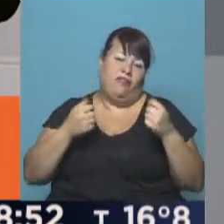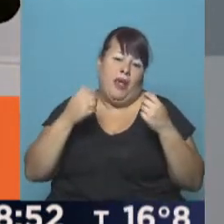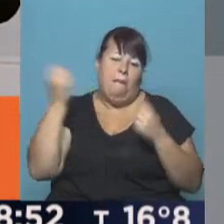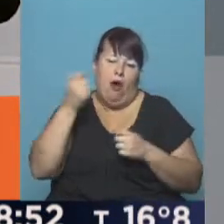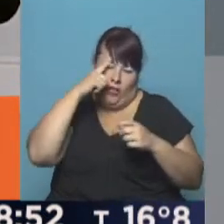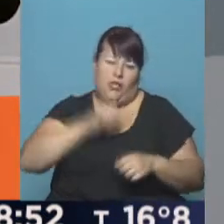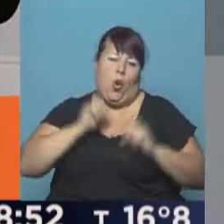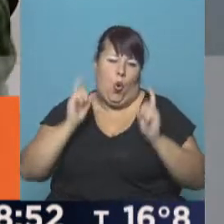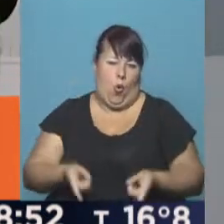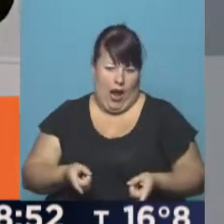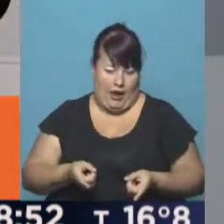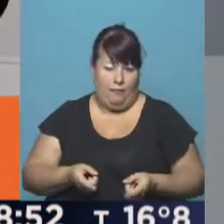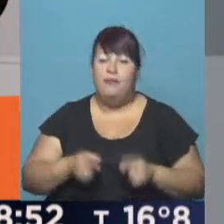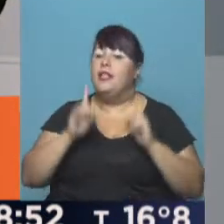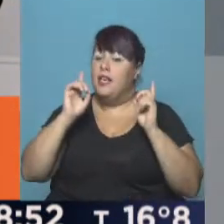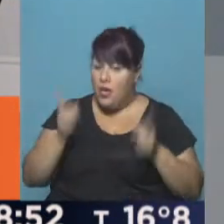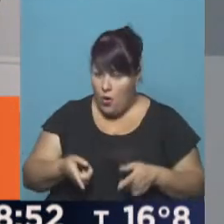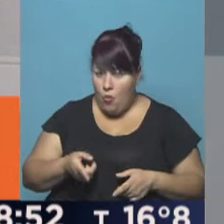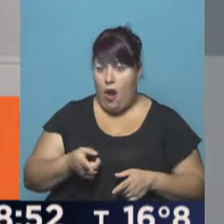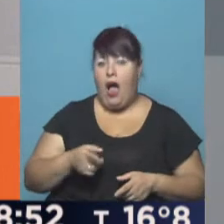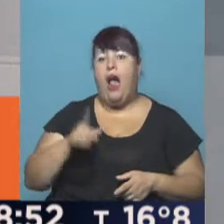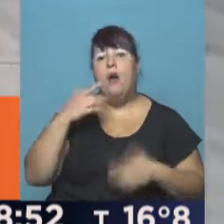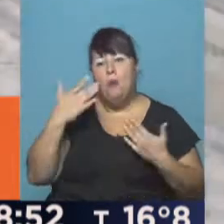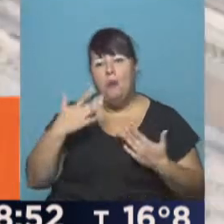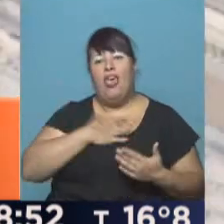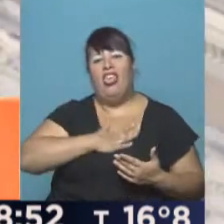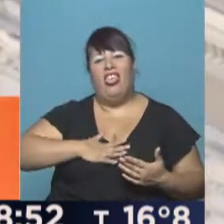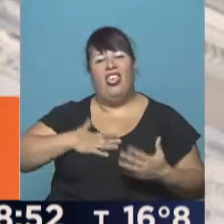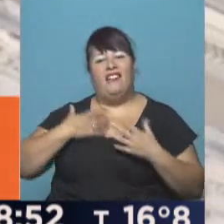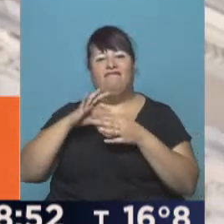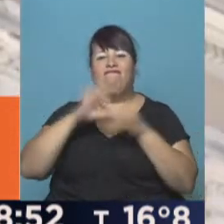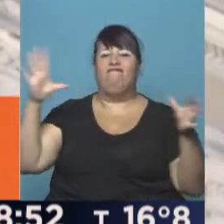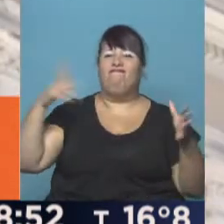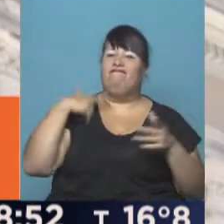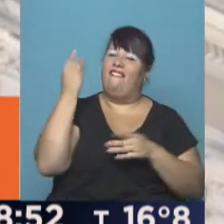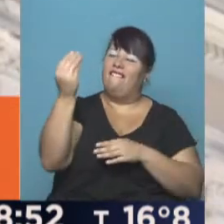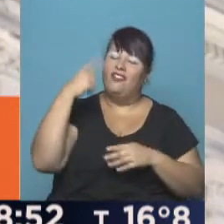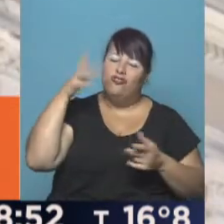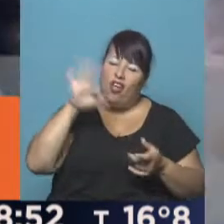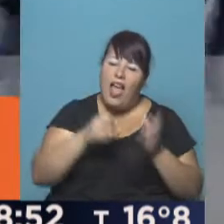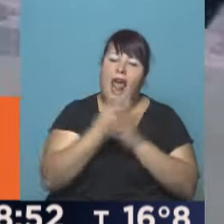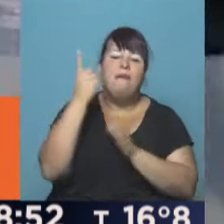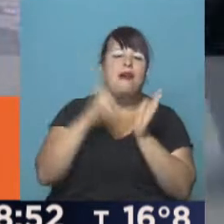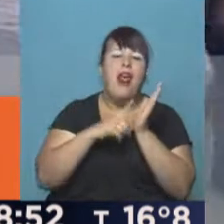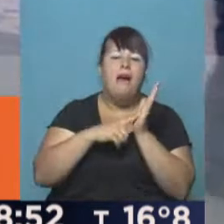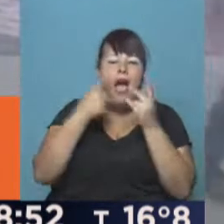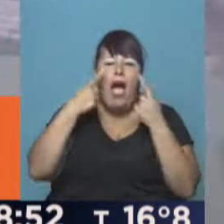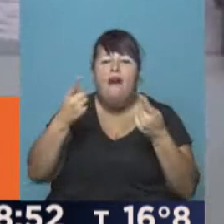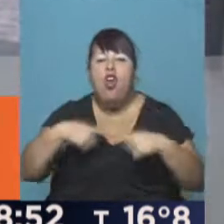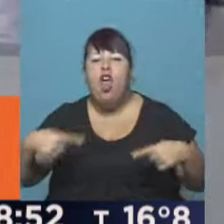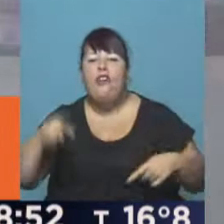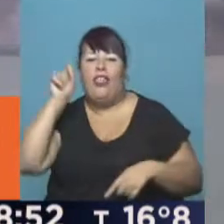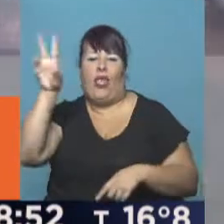tomar el riesgo. De todas maneras, no están exentos de sentir el desarraigo y todas las mañanas lo primero que hacen es revisar las